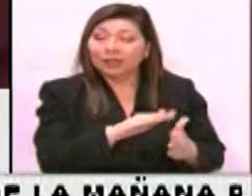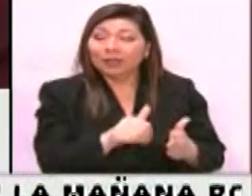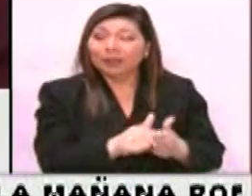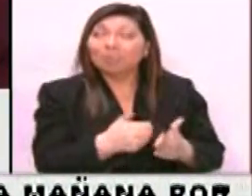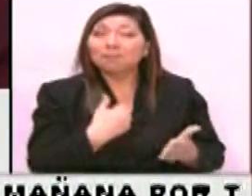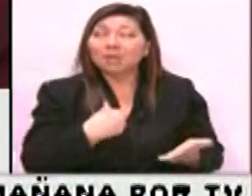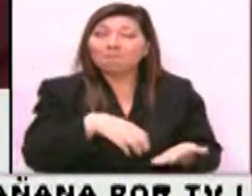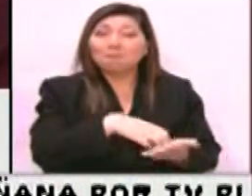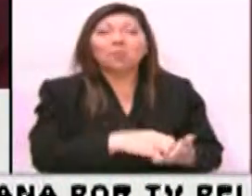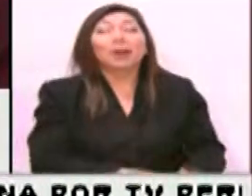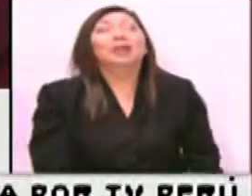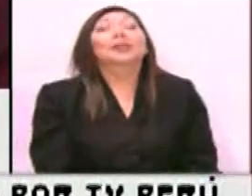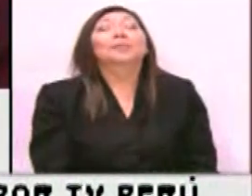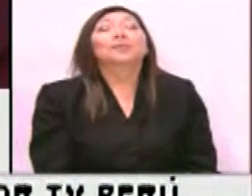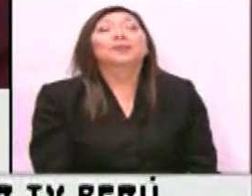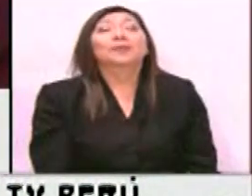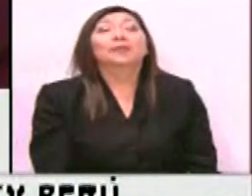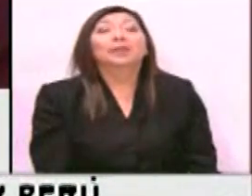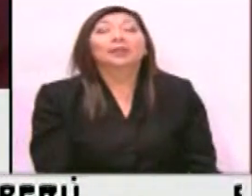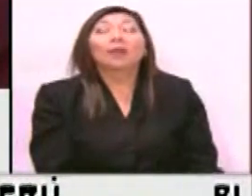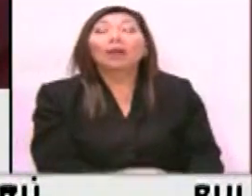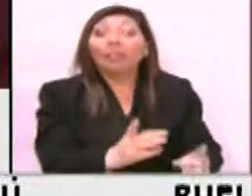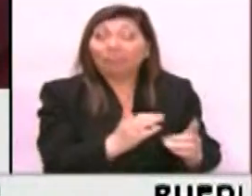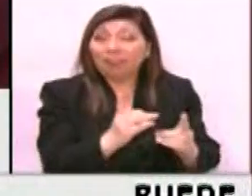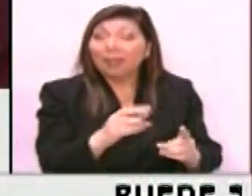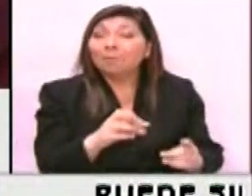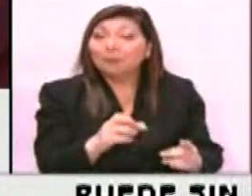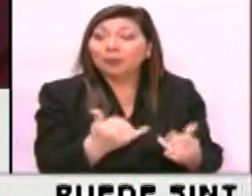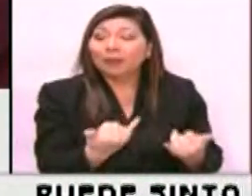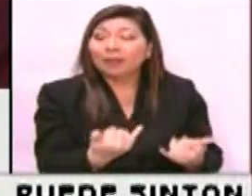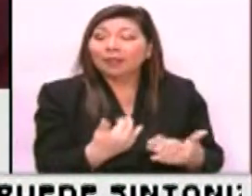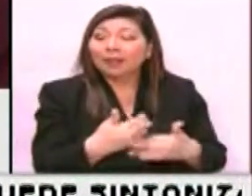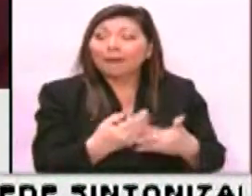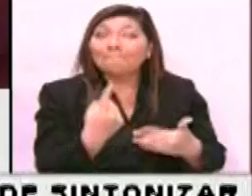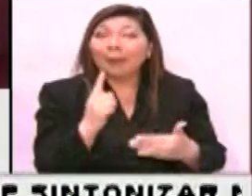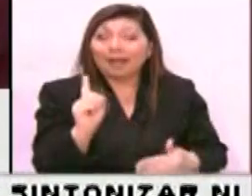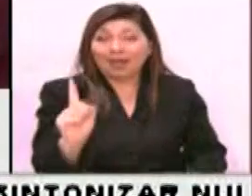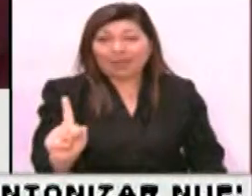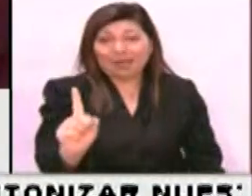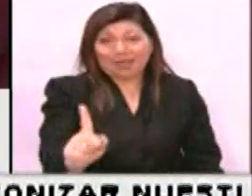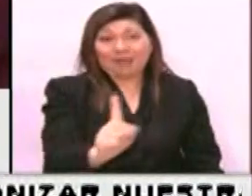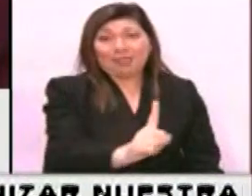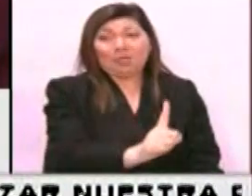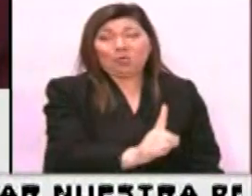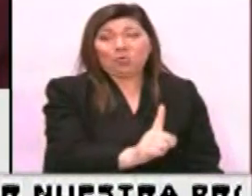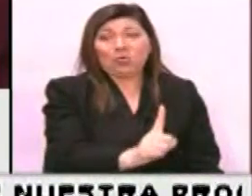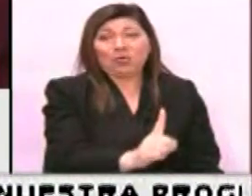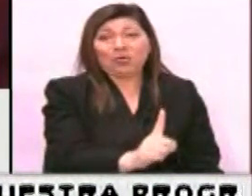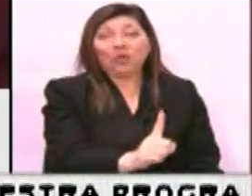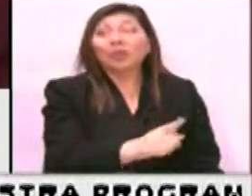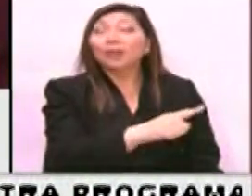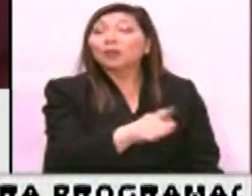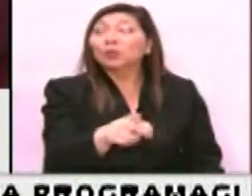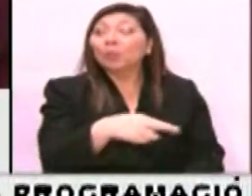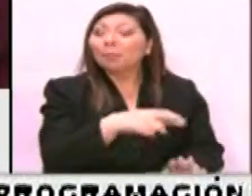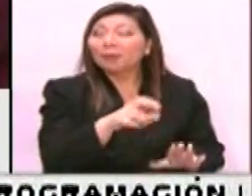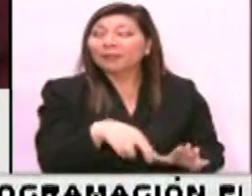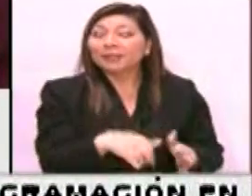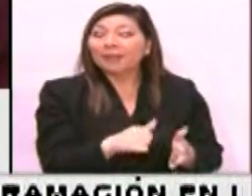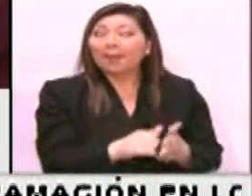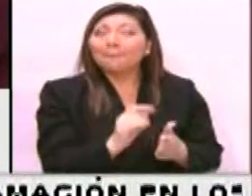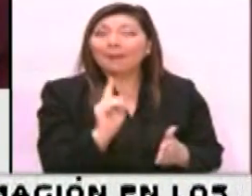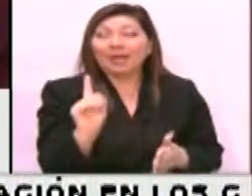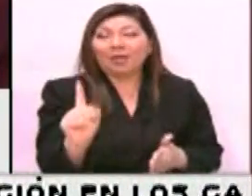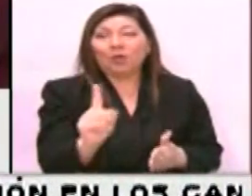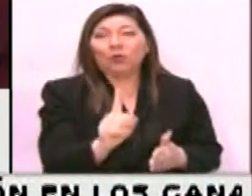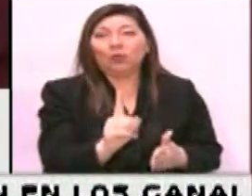todo. Elegís un diputado, y esto cabe para cada uno de ustedes y para cada una de sus circunscripciones y para